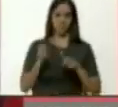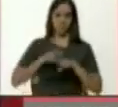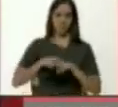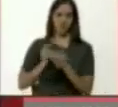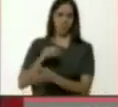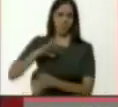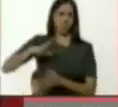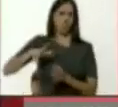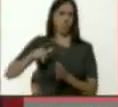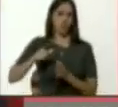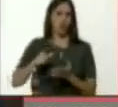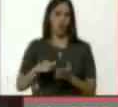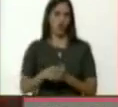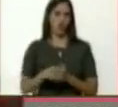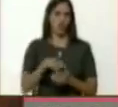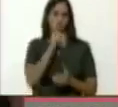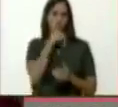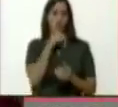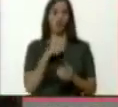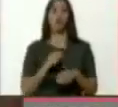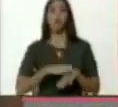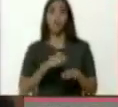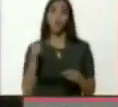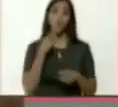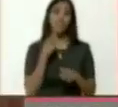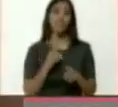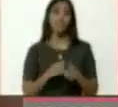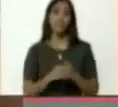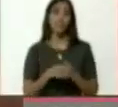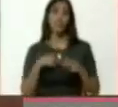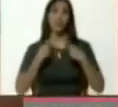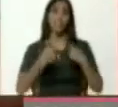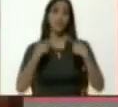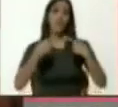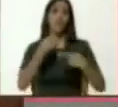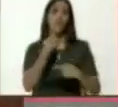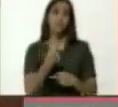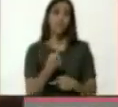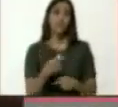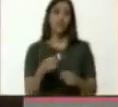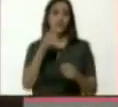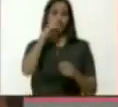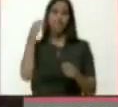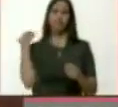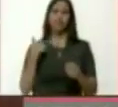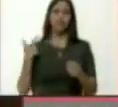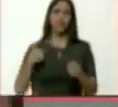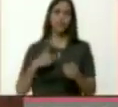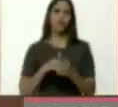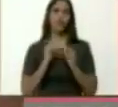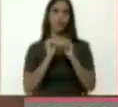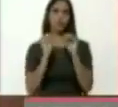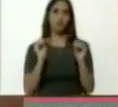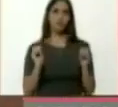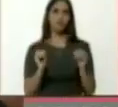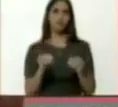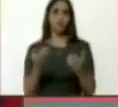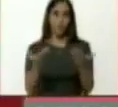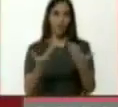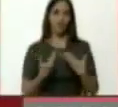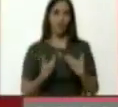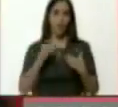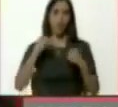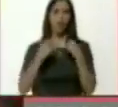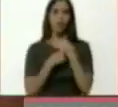choro, nos de vieja data. Porque ellos decían, Voluntad Popular decía, hace años, yo tengo unas declaraciones por ahí que me dio precisamente